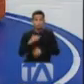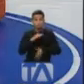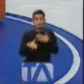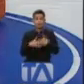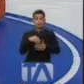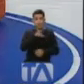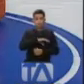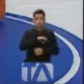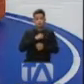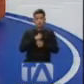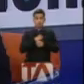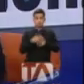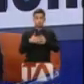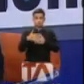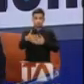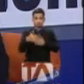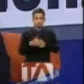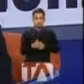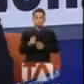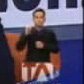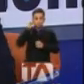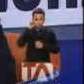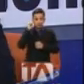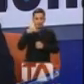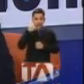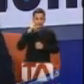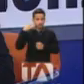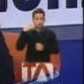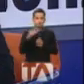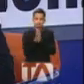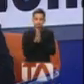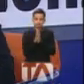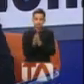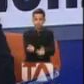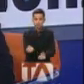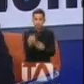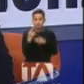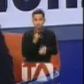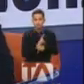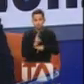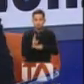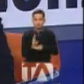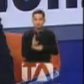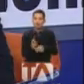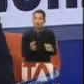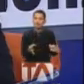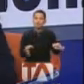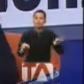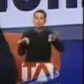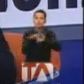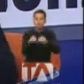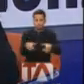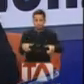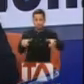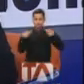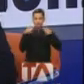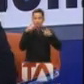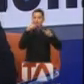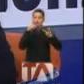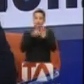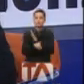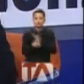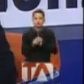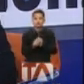municipio en este programa. Cuéntame, por favor, mujeres, niños, niñas, úsenlo. Yo creo que lo más importante es que utilicen este programa, que denuncien.